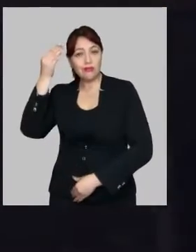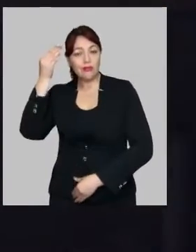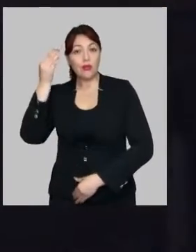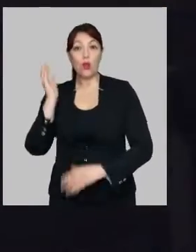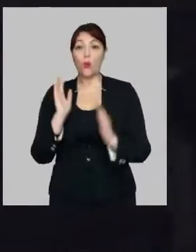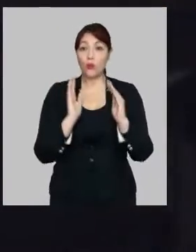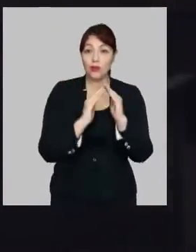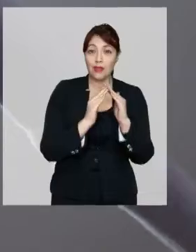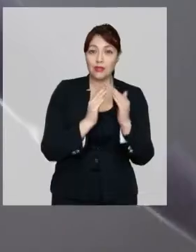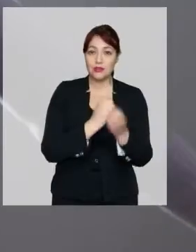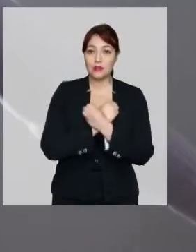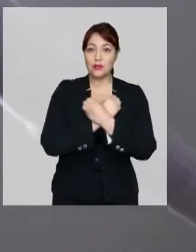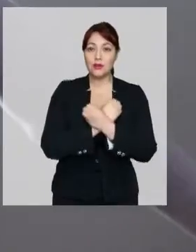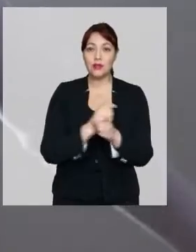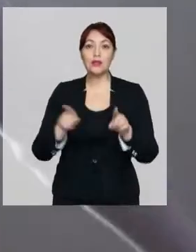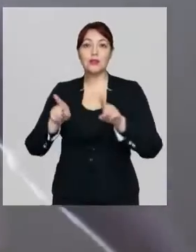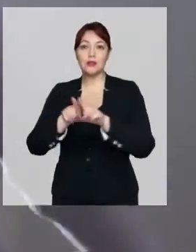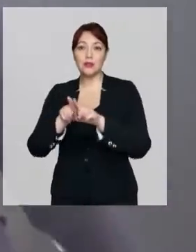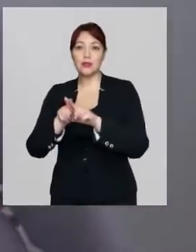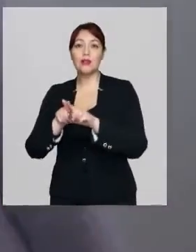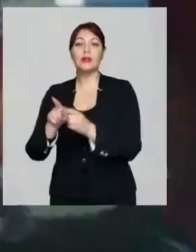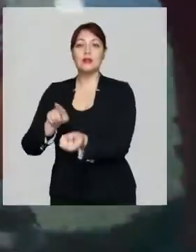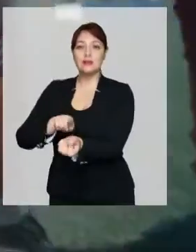Un techo con amor es hogar.